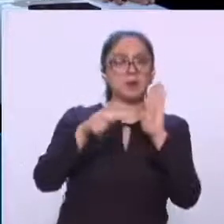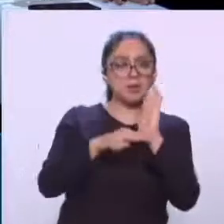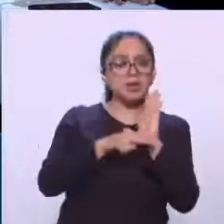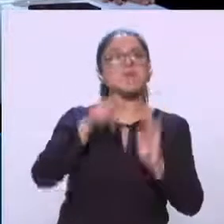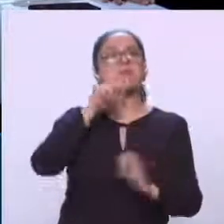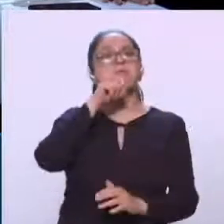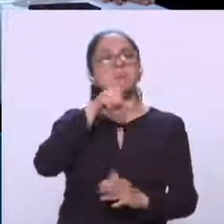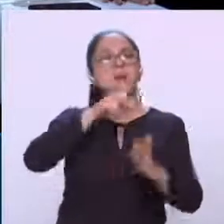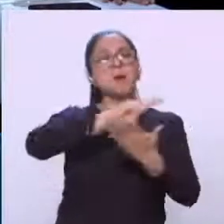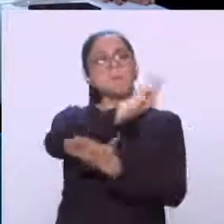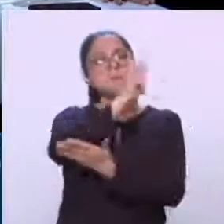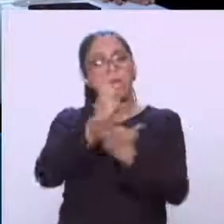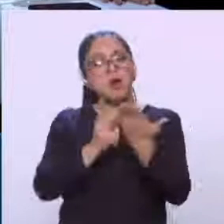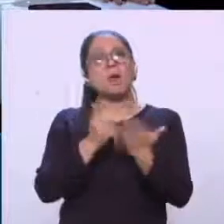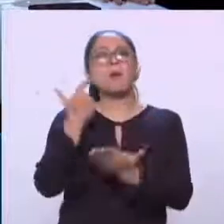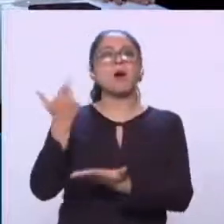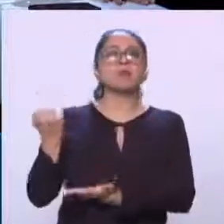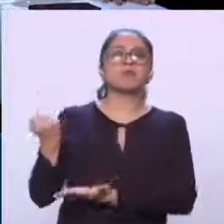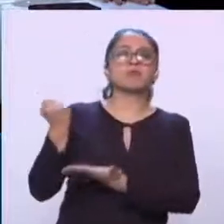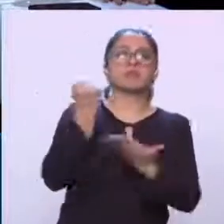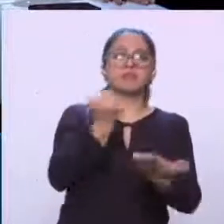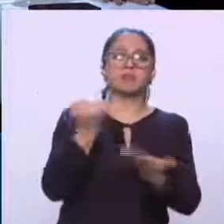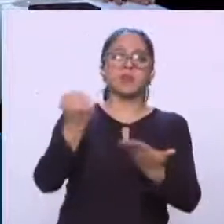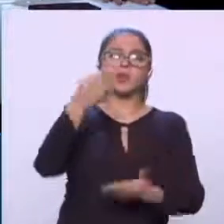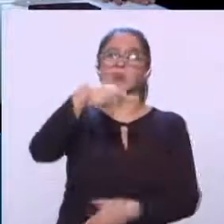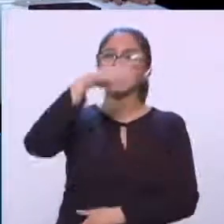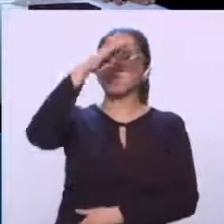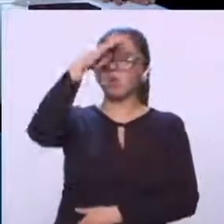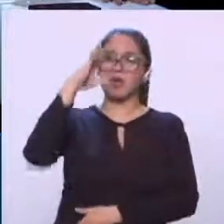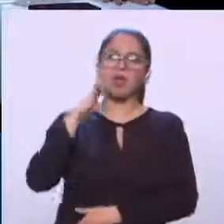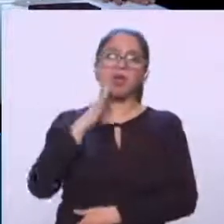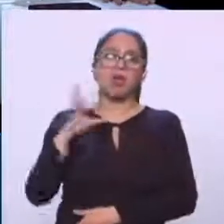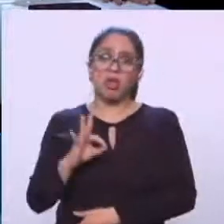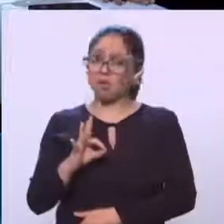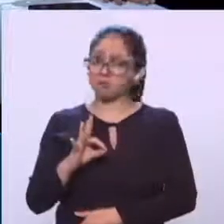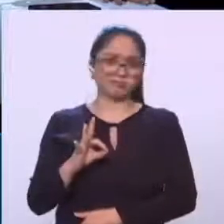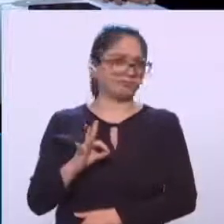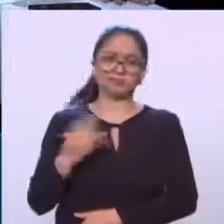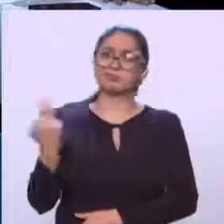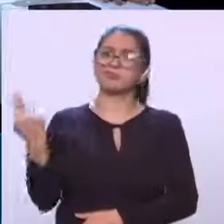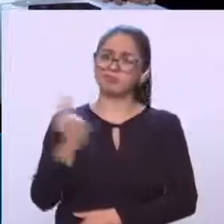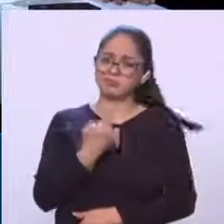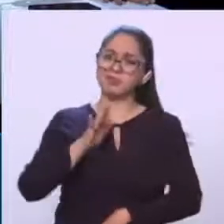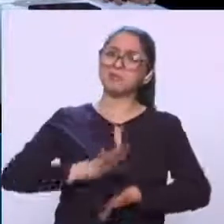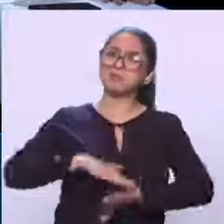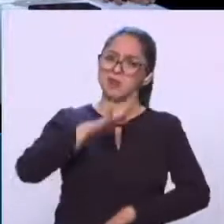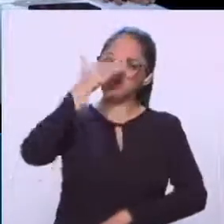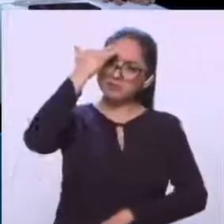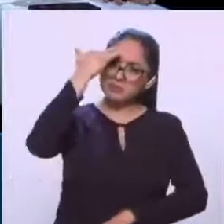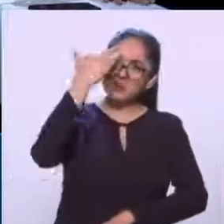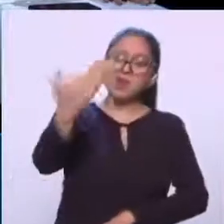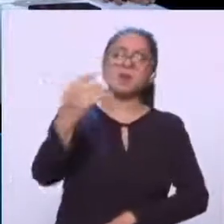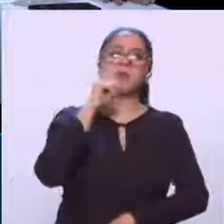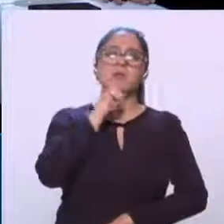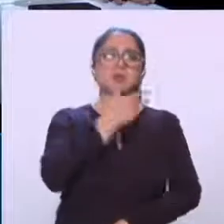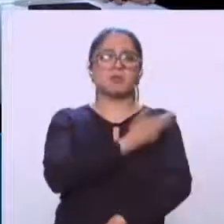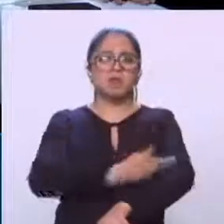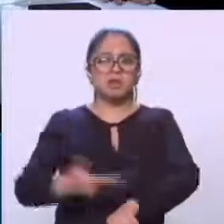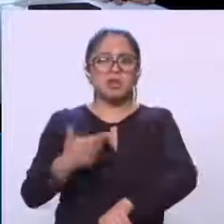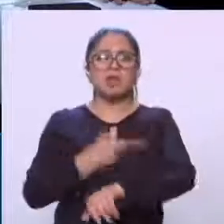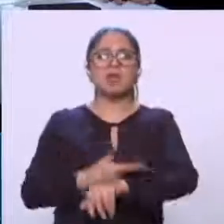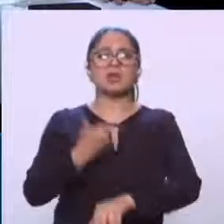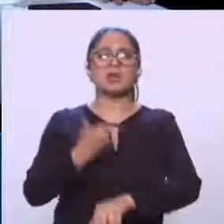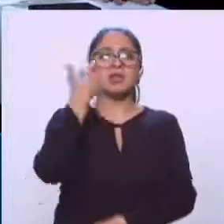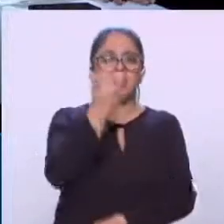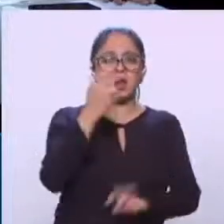programas, en presupuestos y en una serie de cosas que no son enchiladas y es una cosa que requiere tiempo, dinero, visión,